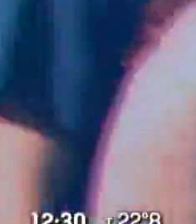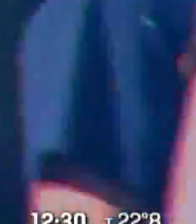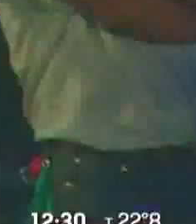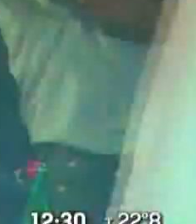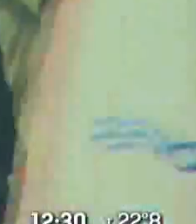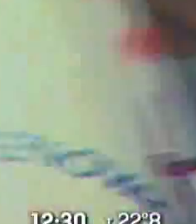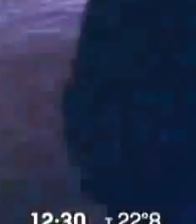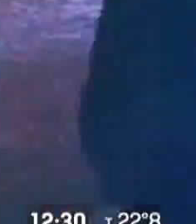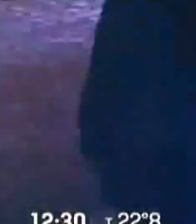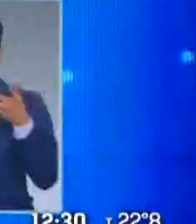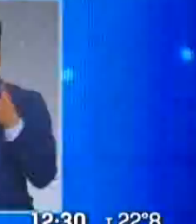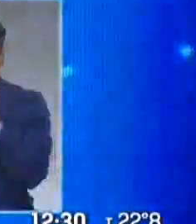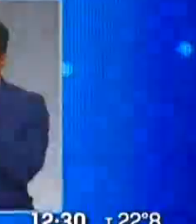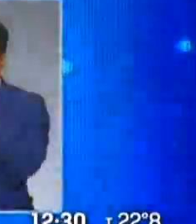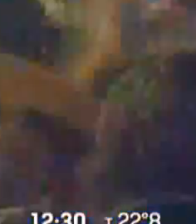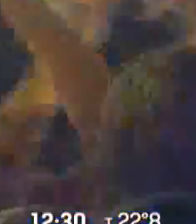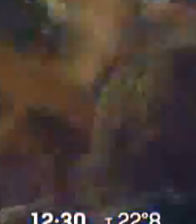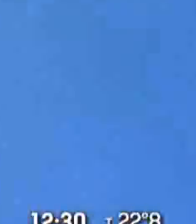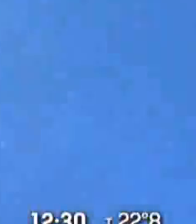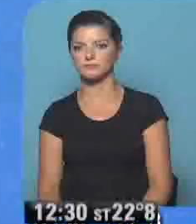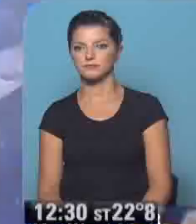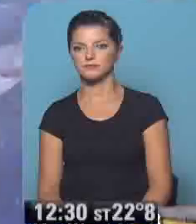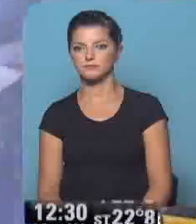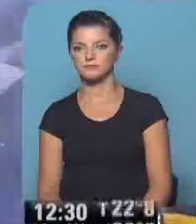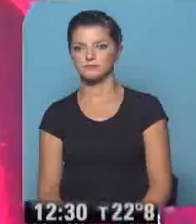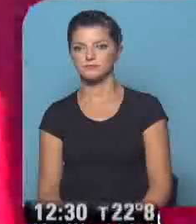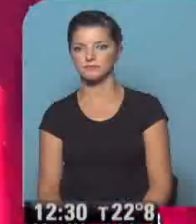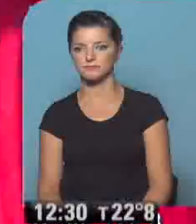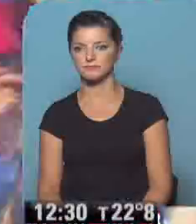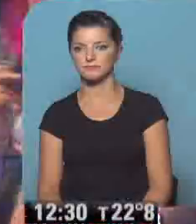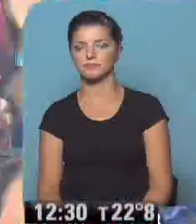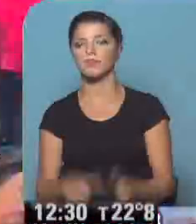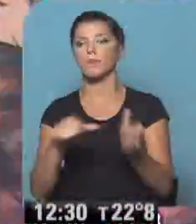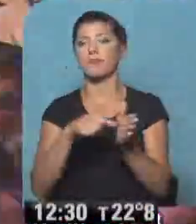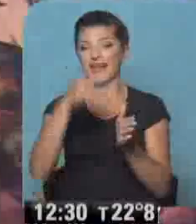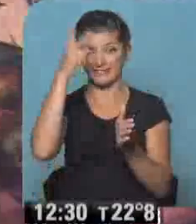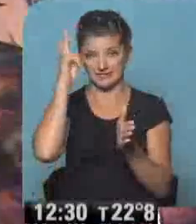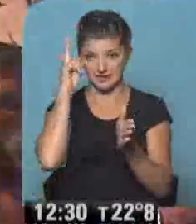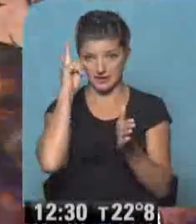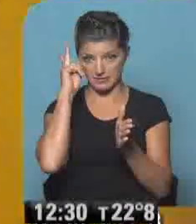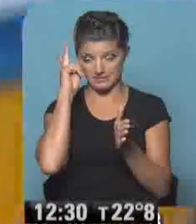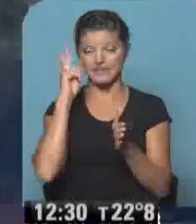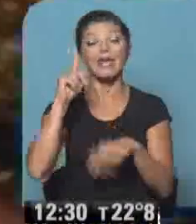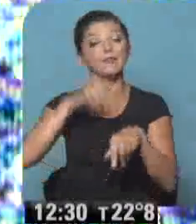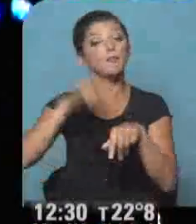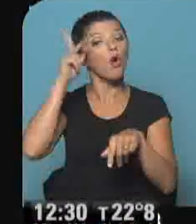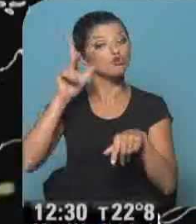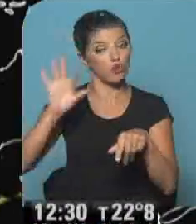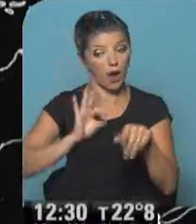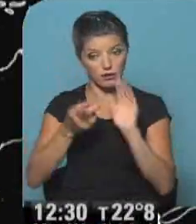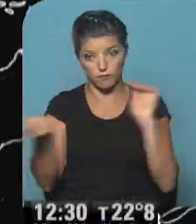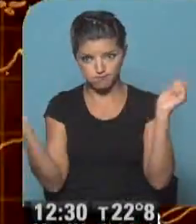Asumir una cruzada nacional de todos los sectores. Transformar a Chile dentro de un plazo de 8 años.